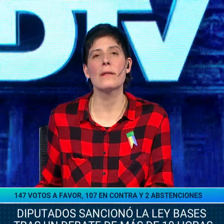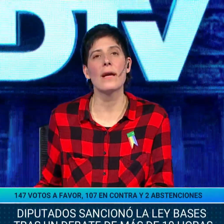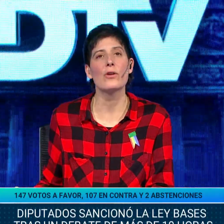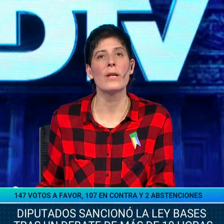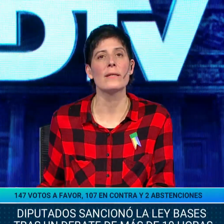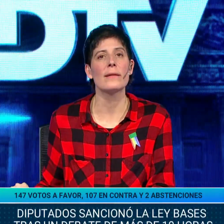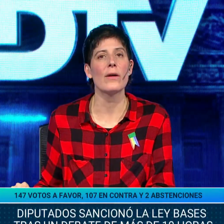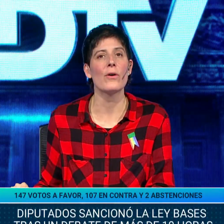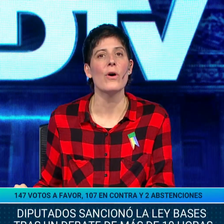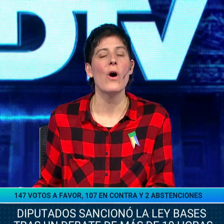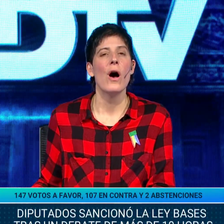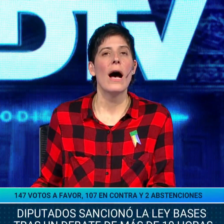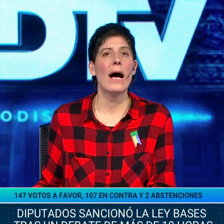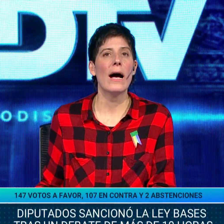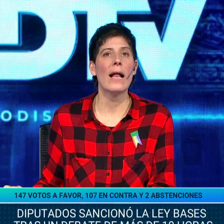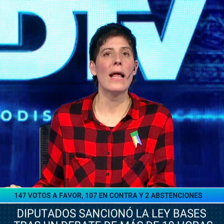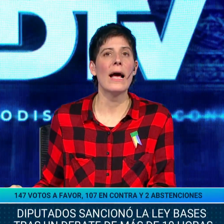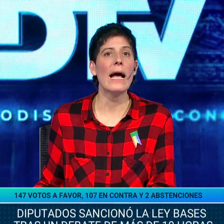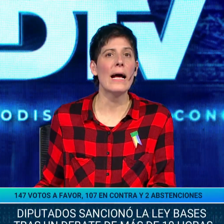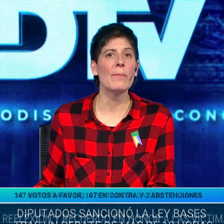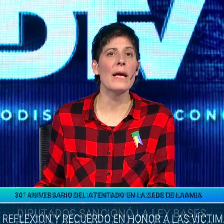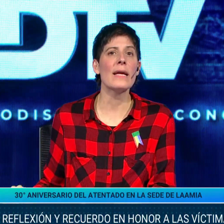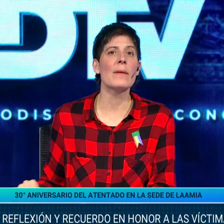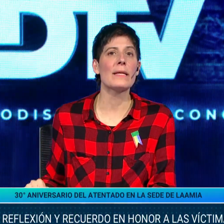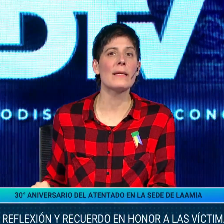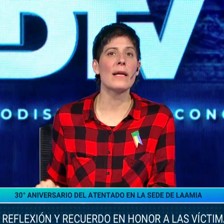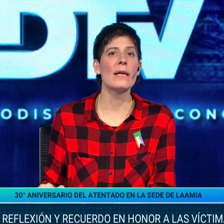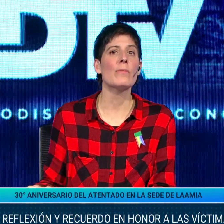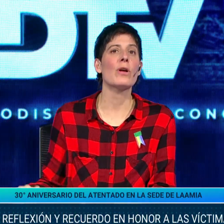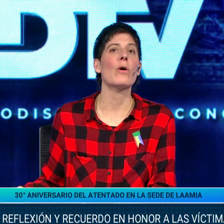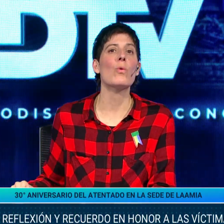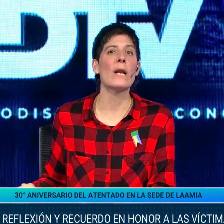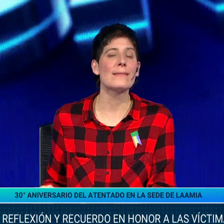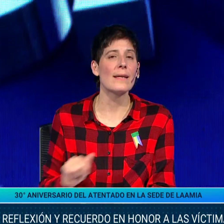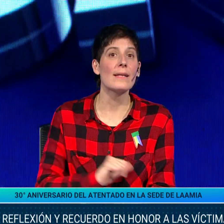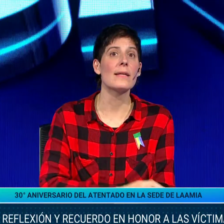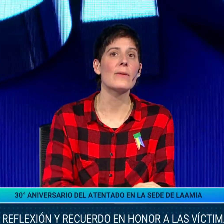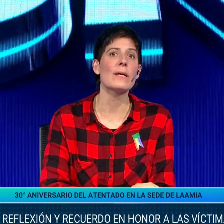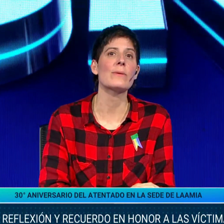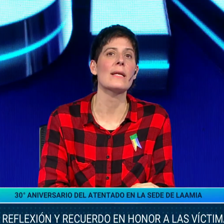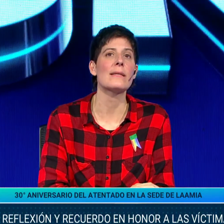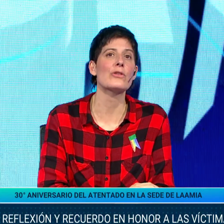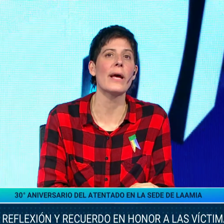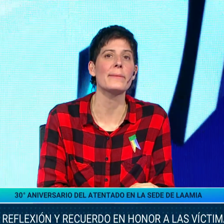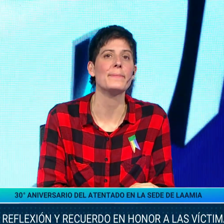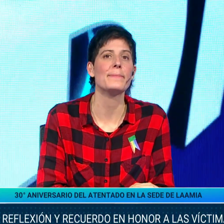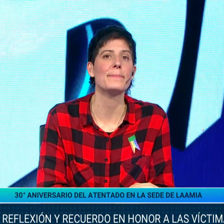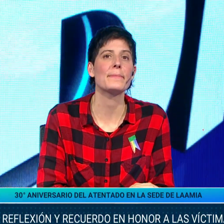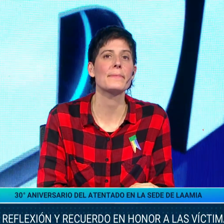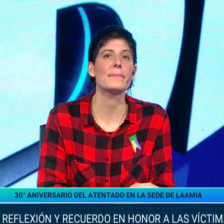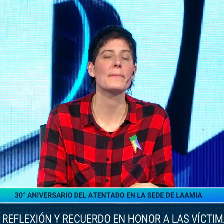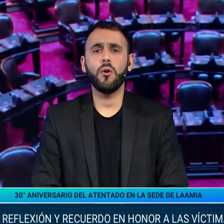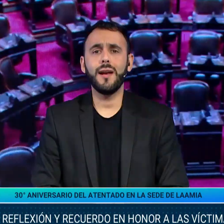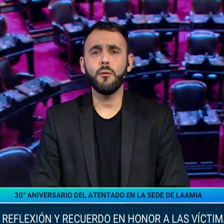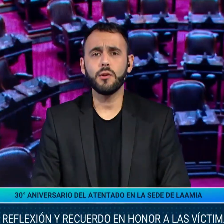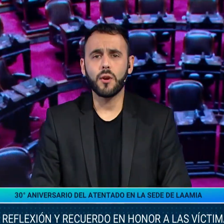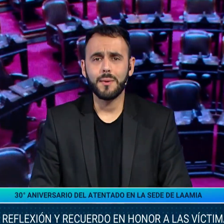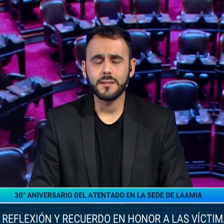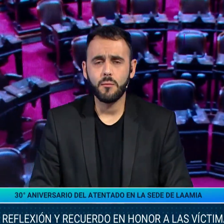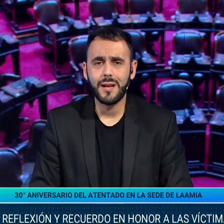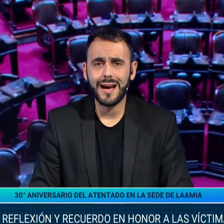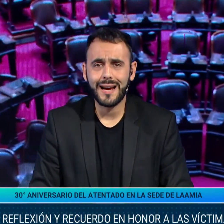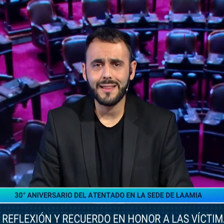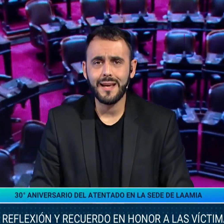respecto a los 30 años del atentado a la AMIA y a partir de ahí, bueno, una serie de iniciativas que se van a desarrollar. Sí, porque por lo general